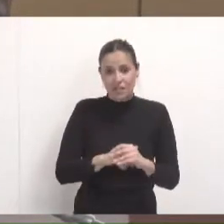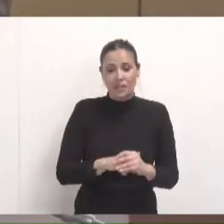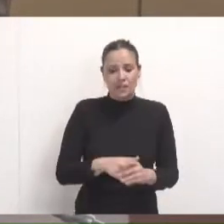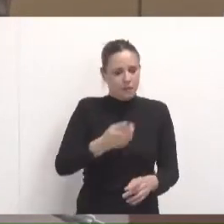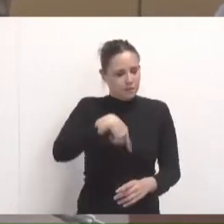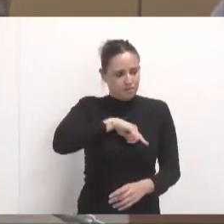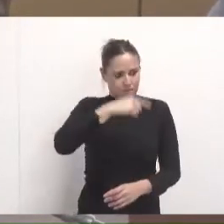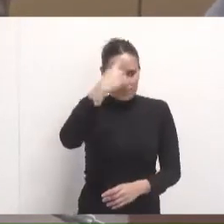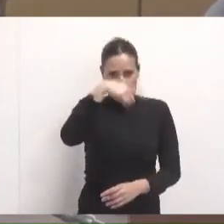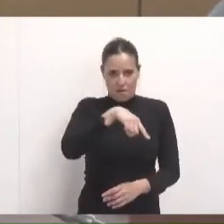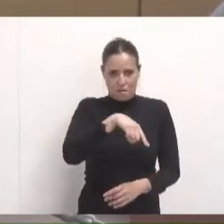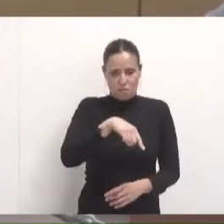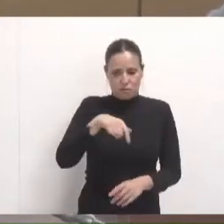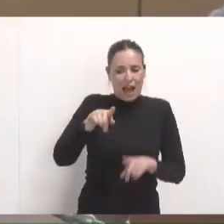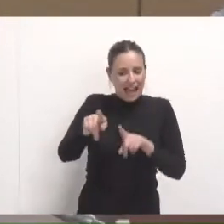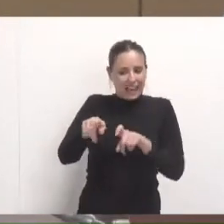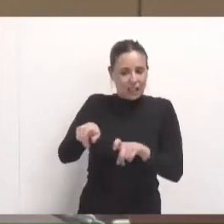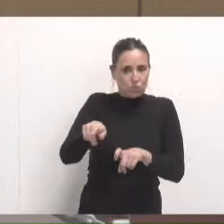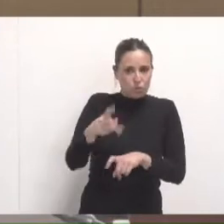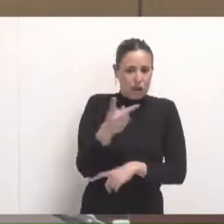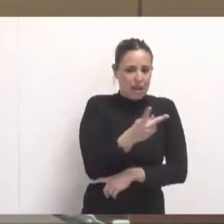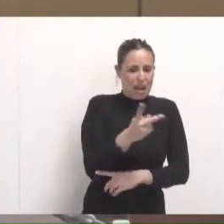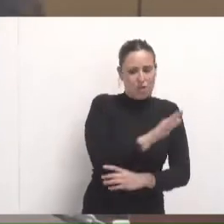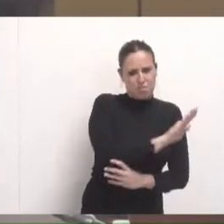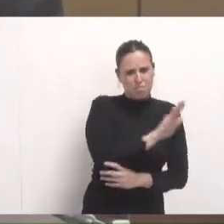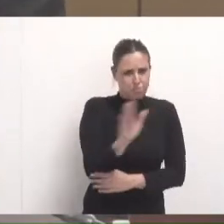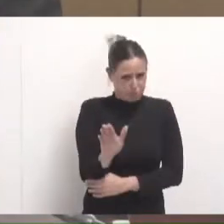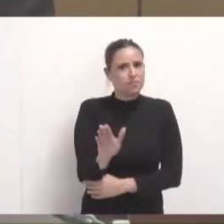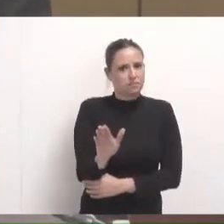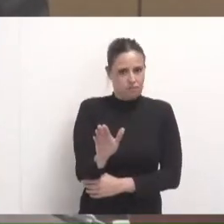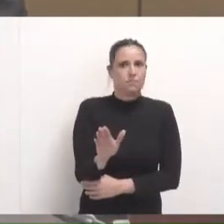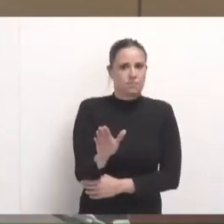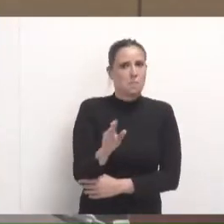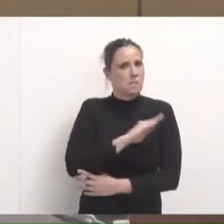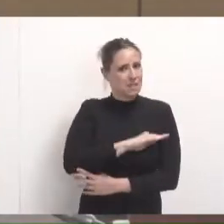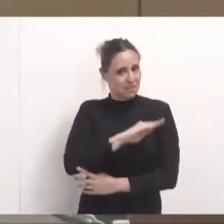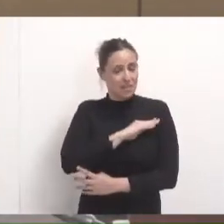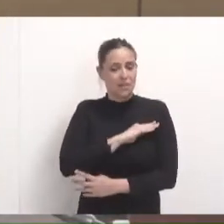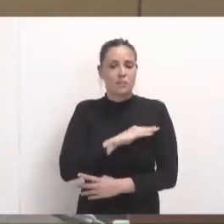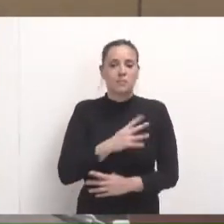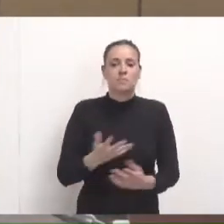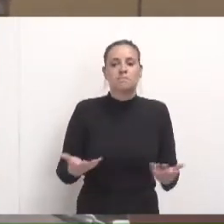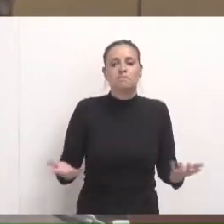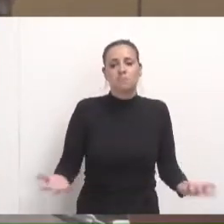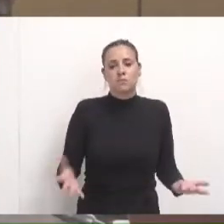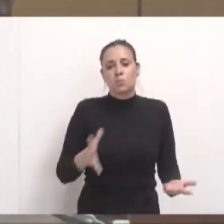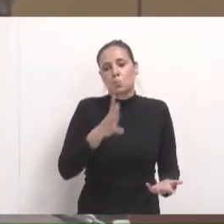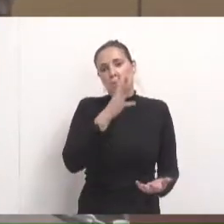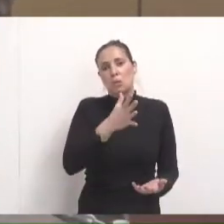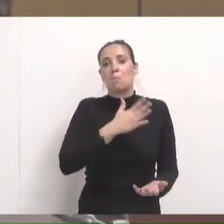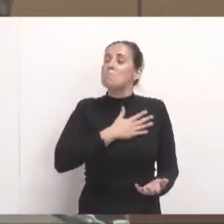que ha provocado a nuestra agricultura. Por eso, oiga,